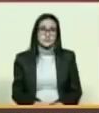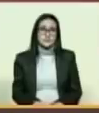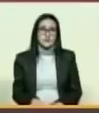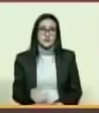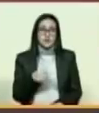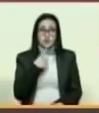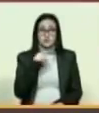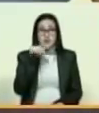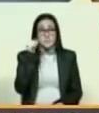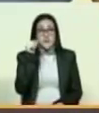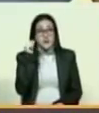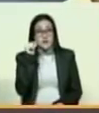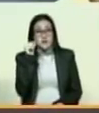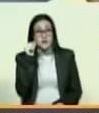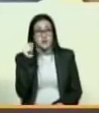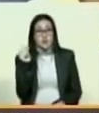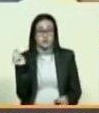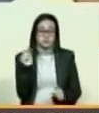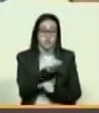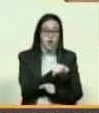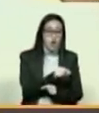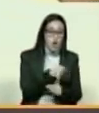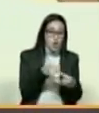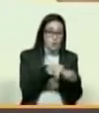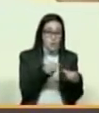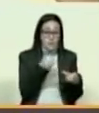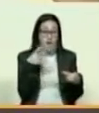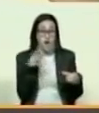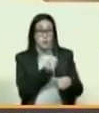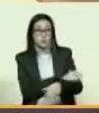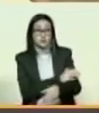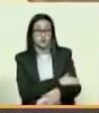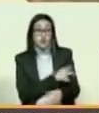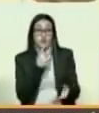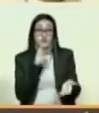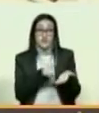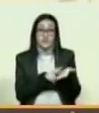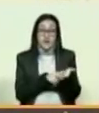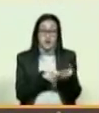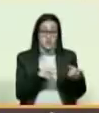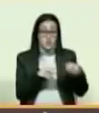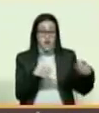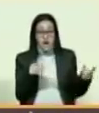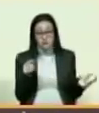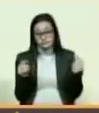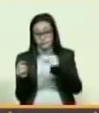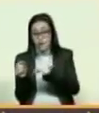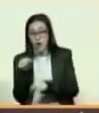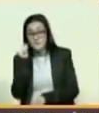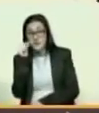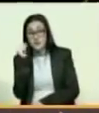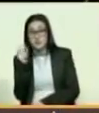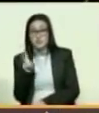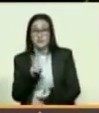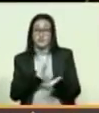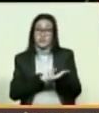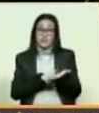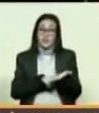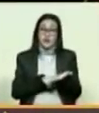lo que dicen los amarillos de los blancos es verdad, y lo que dicen los blancos de los amarillos es verdad,